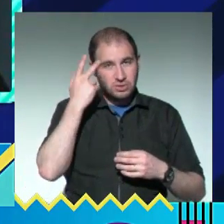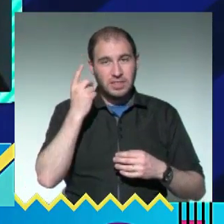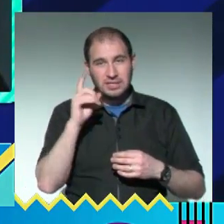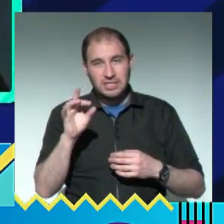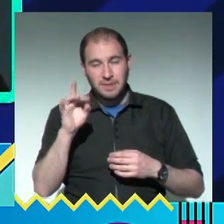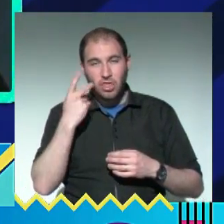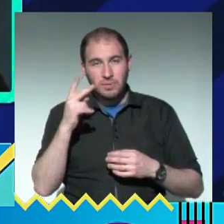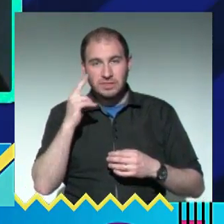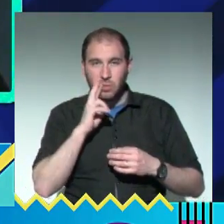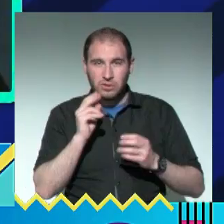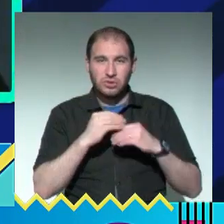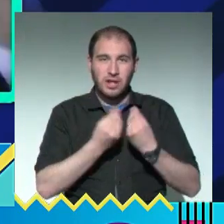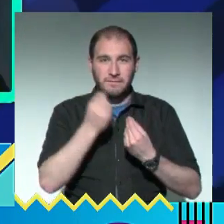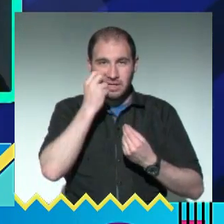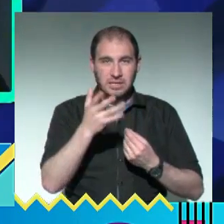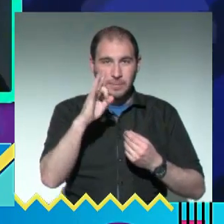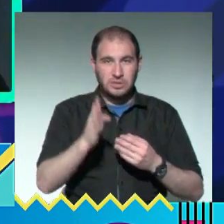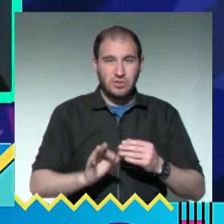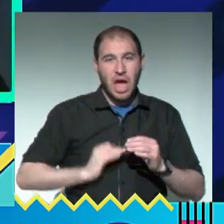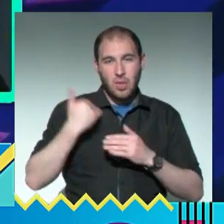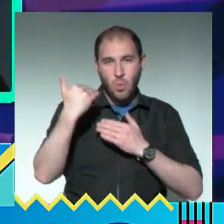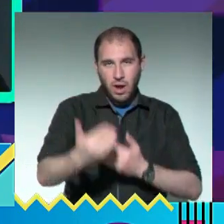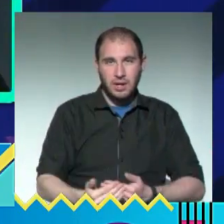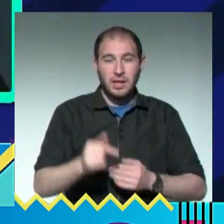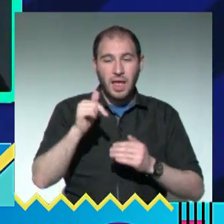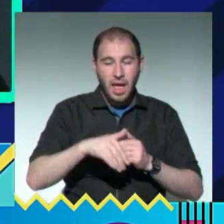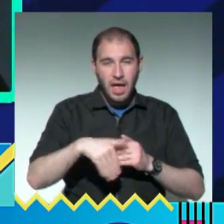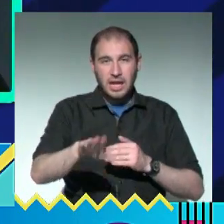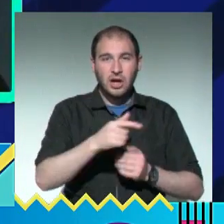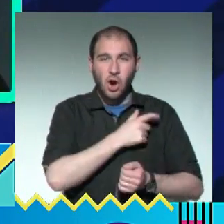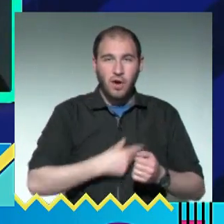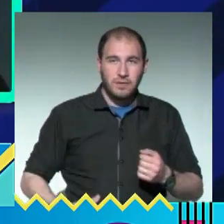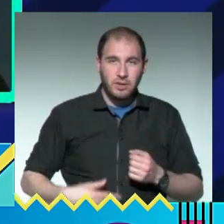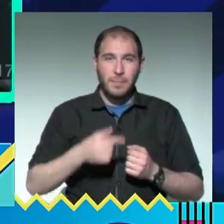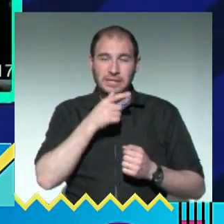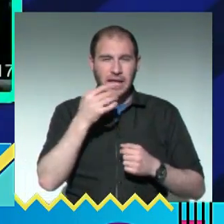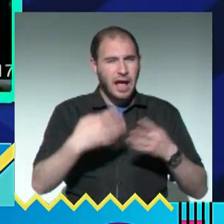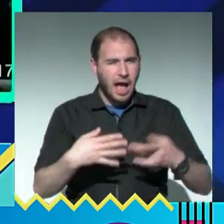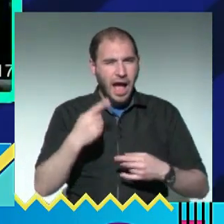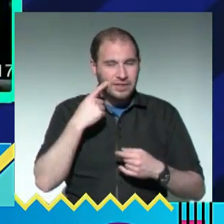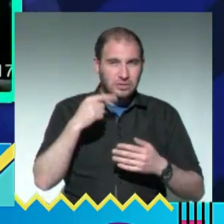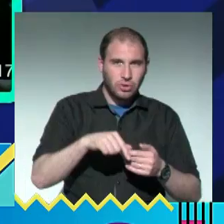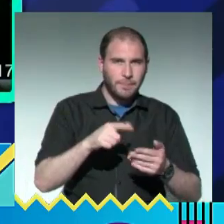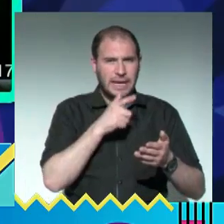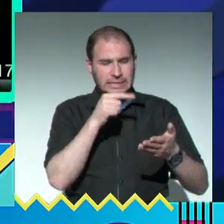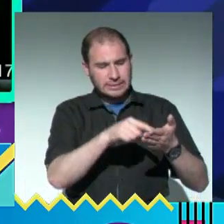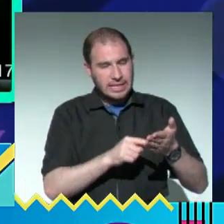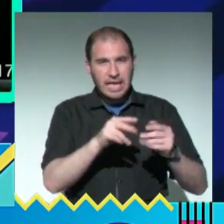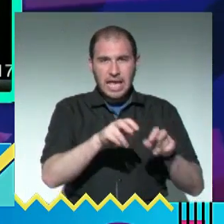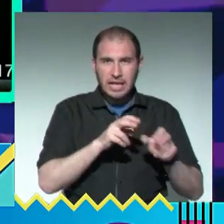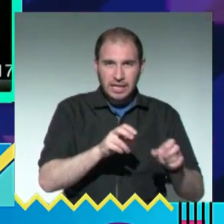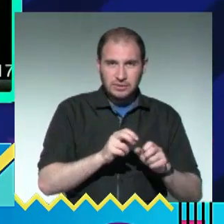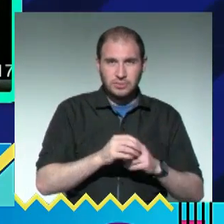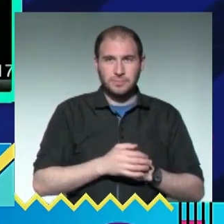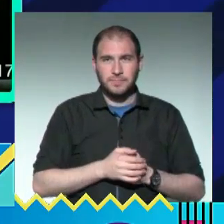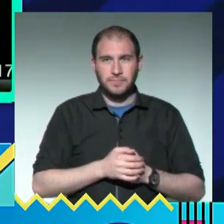diciembre del 2019 va a ser el 23% interanual. A partir de ahí, el gobierno hace cuentas y dice, bueno, yo con estos supuestos los ingresos que voy a tener van a